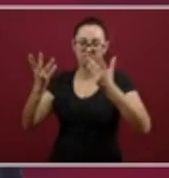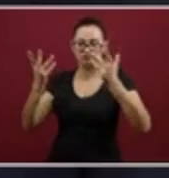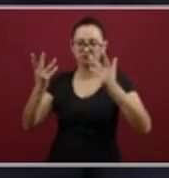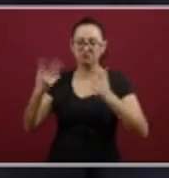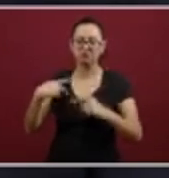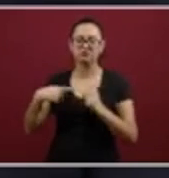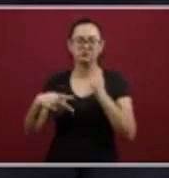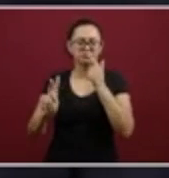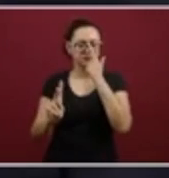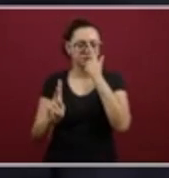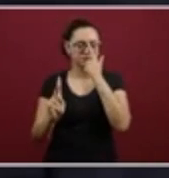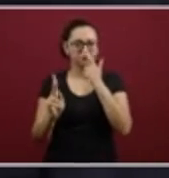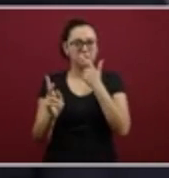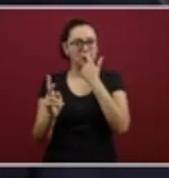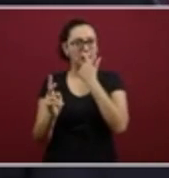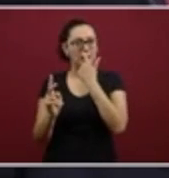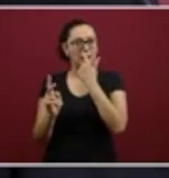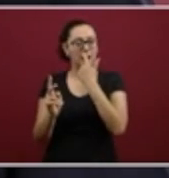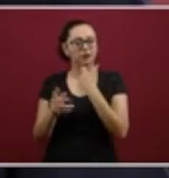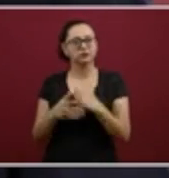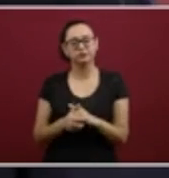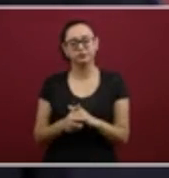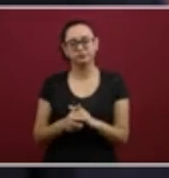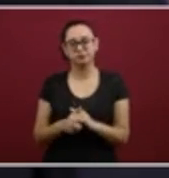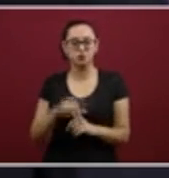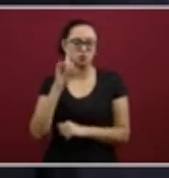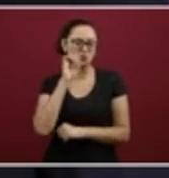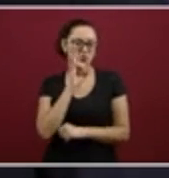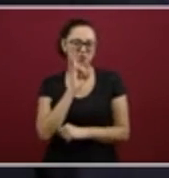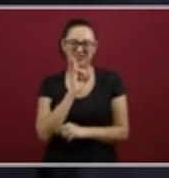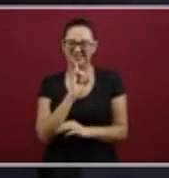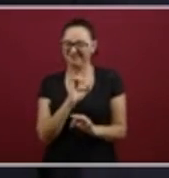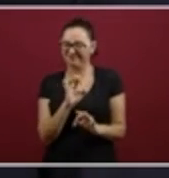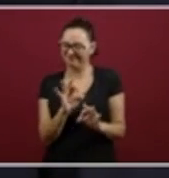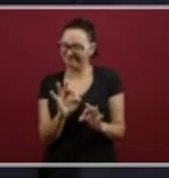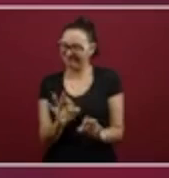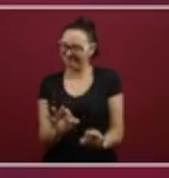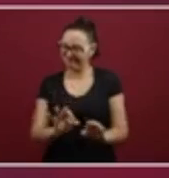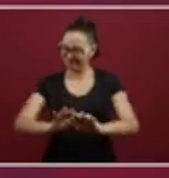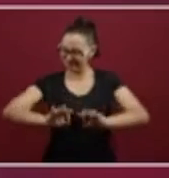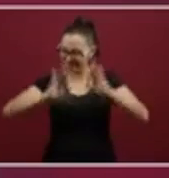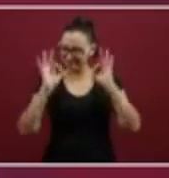Pero es una mujer excepcional.